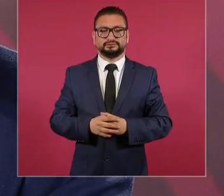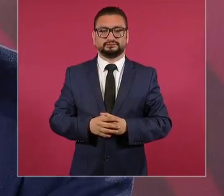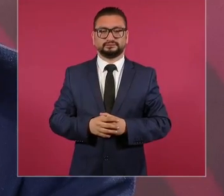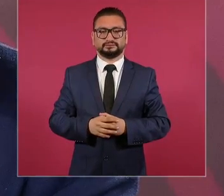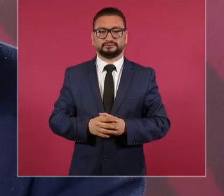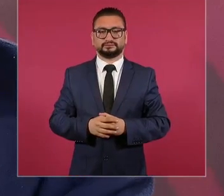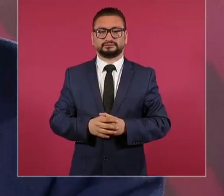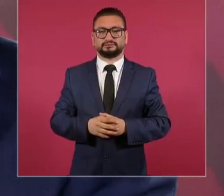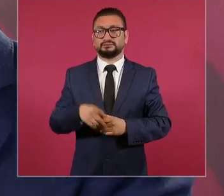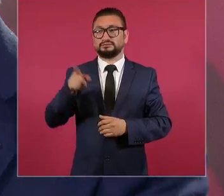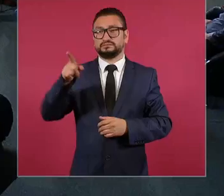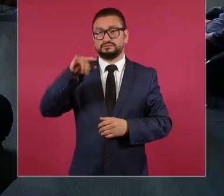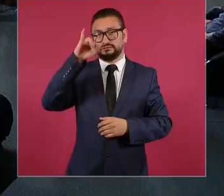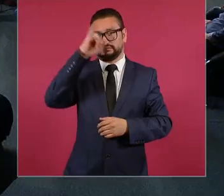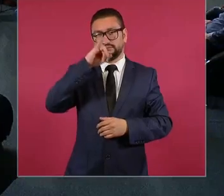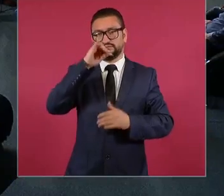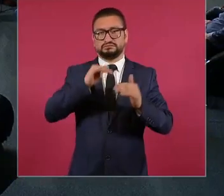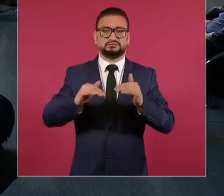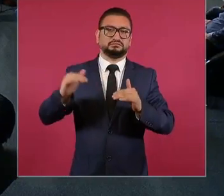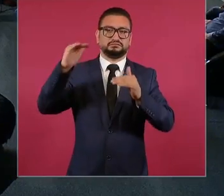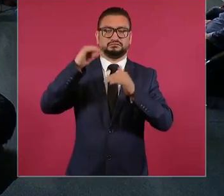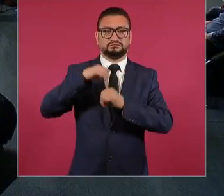el jefe del Estado Mayor